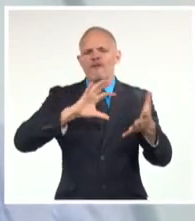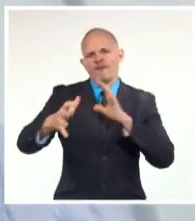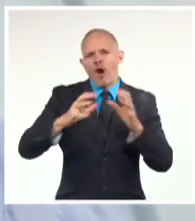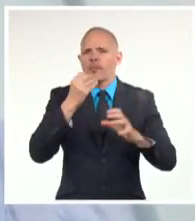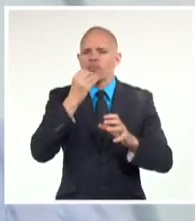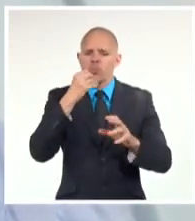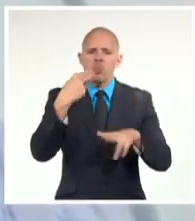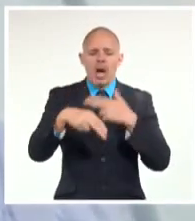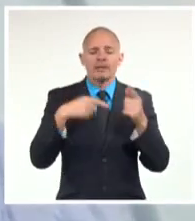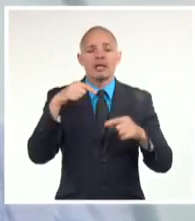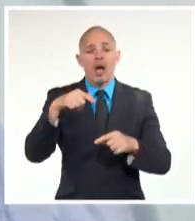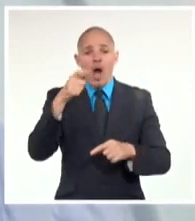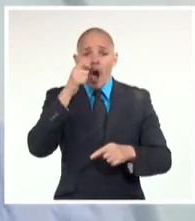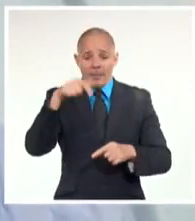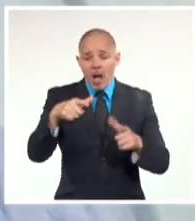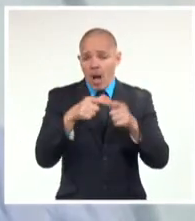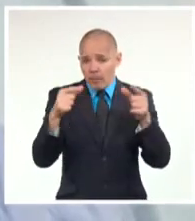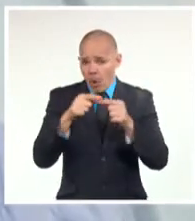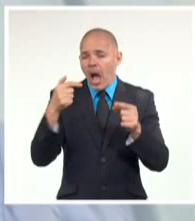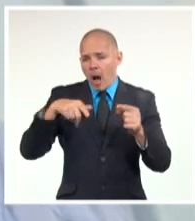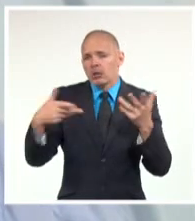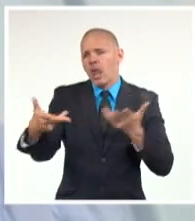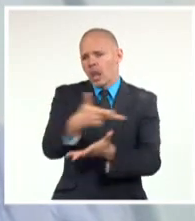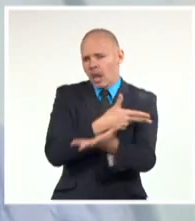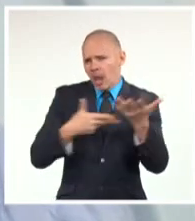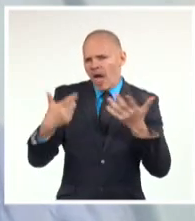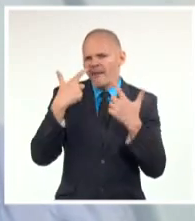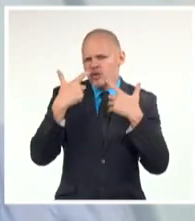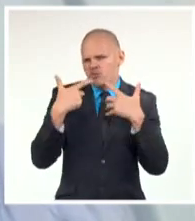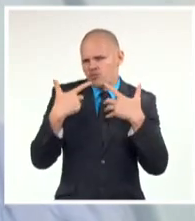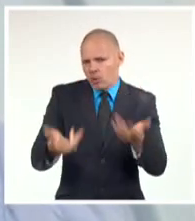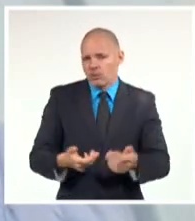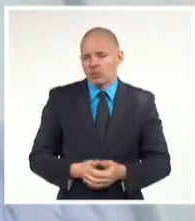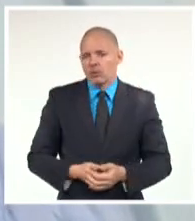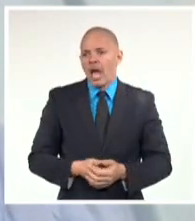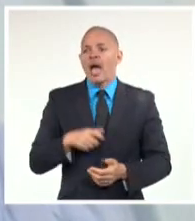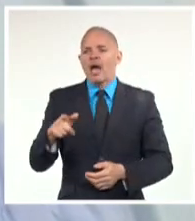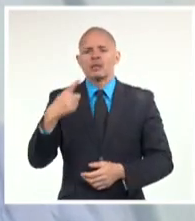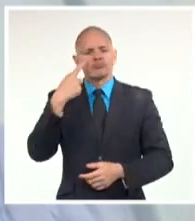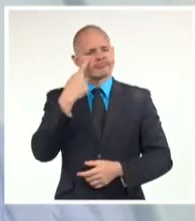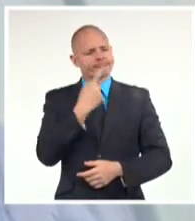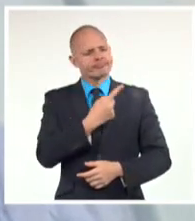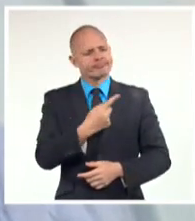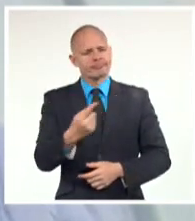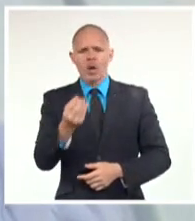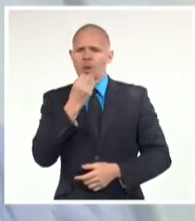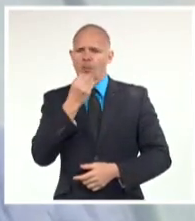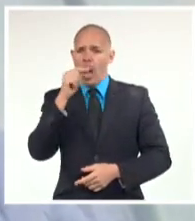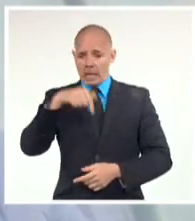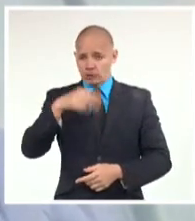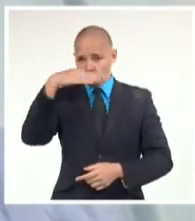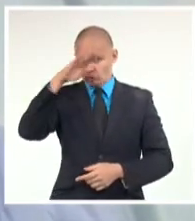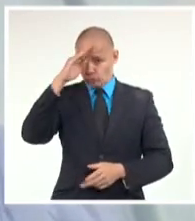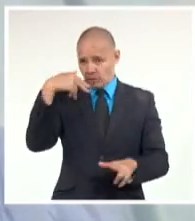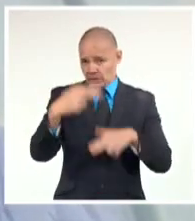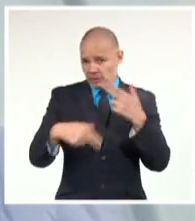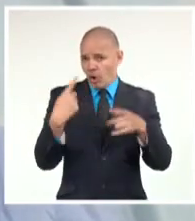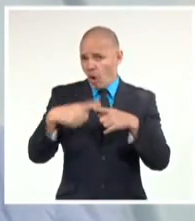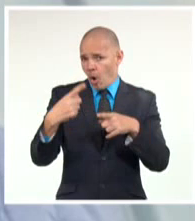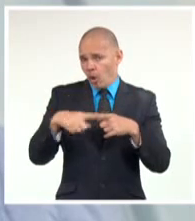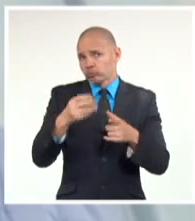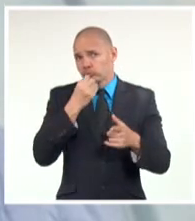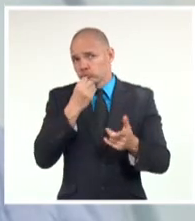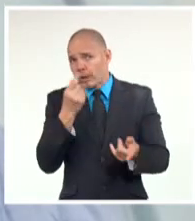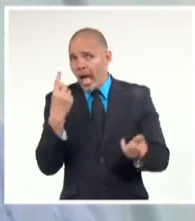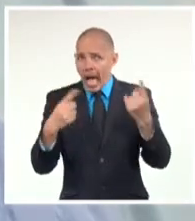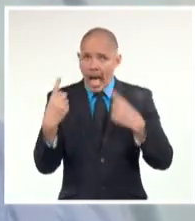que él viene a intercambiar con nosotros. Y tiene también el espíritu de ver cómo puede introducir en nuestro país alguna actividad de esta